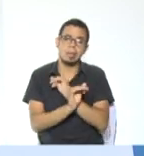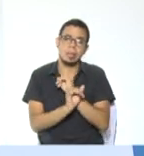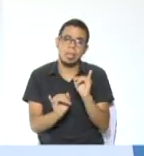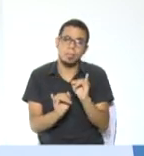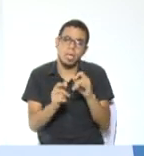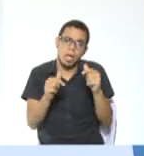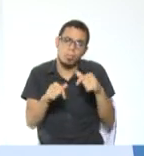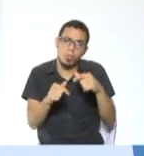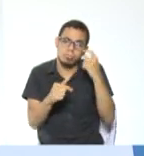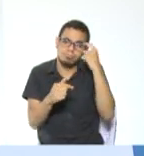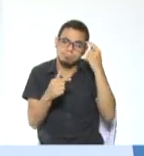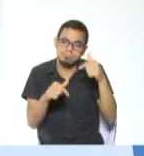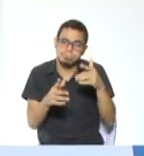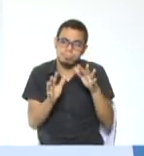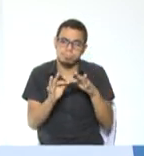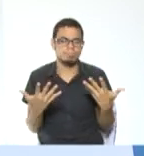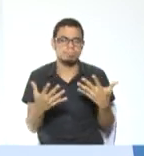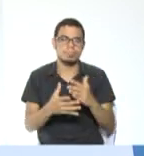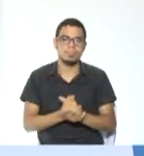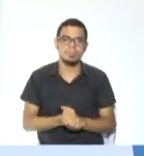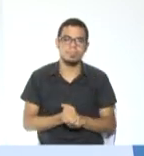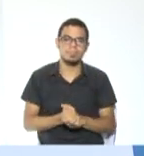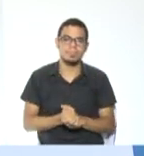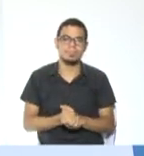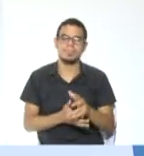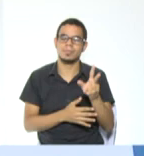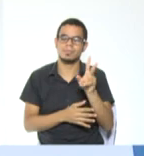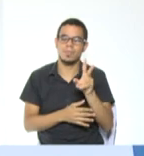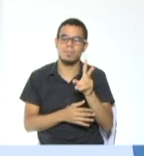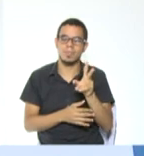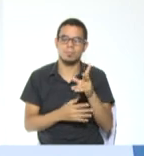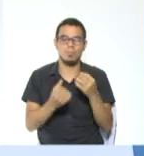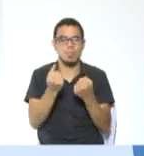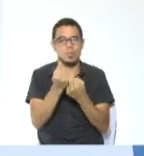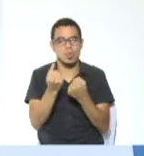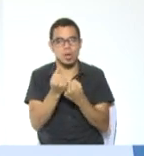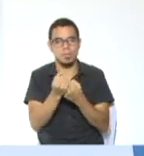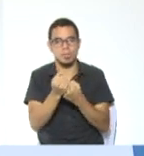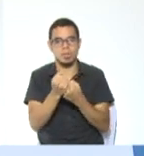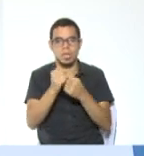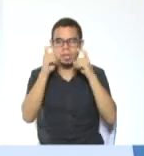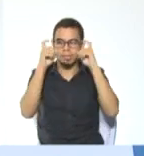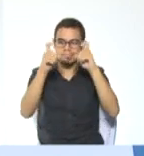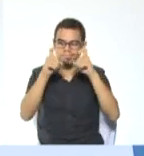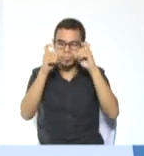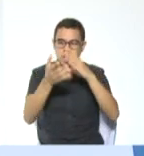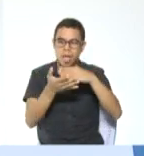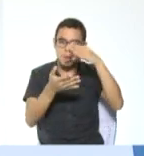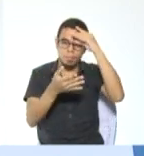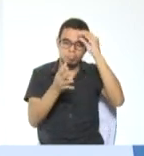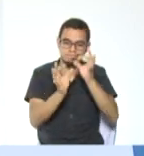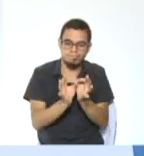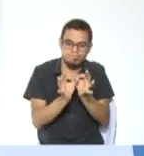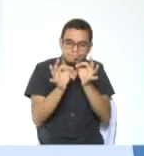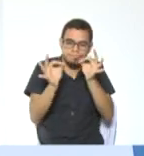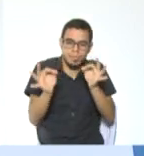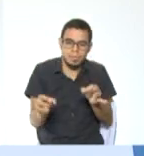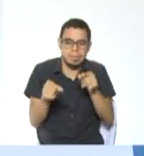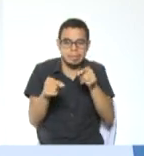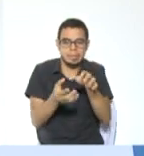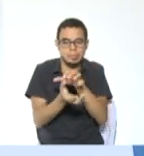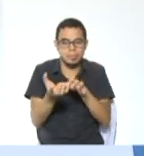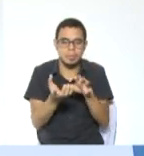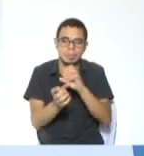nuestro programa por el día de hoy y a toda la gran familia por seguir apoyando la educación en estos tiempos. Así que, amigos,